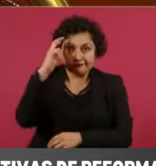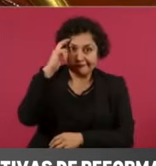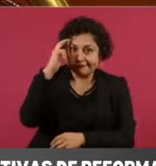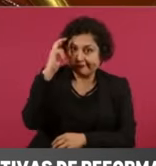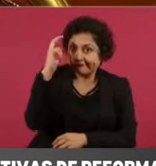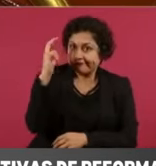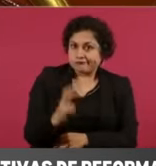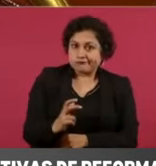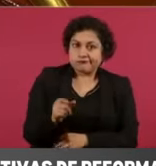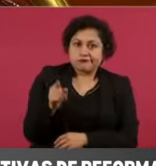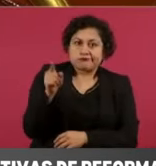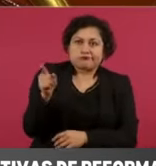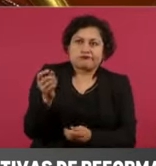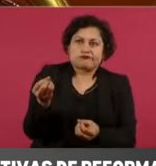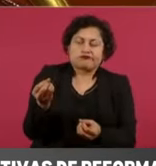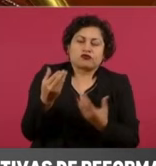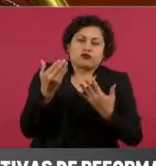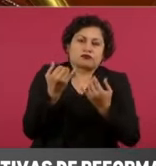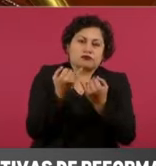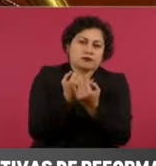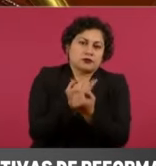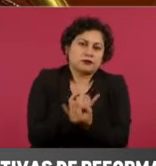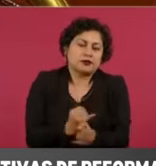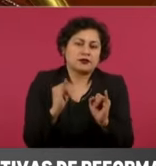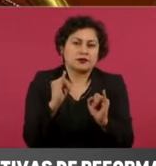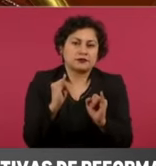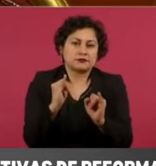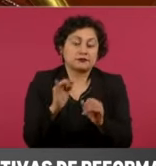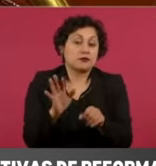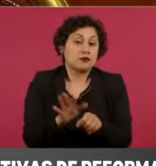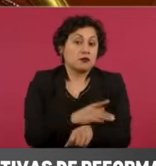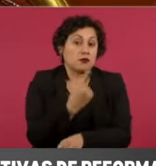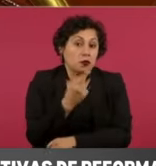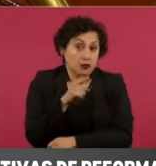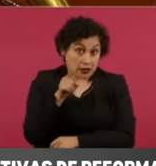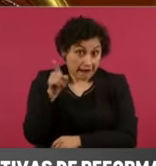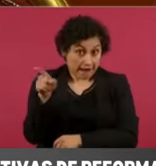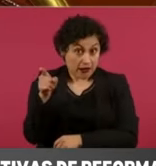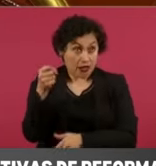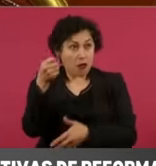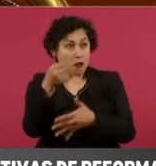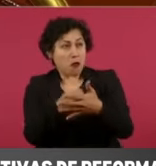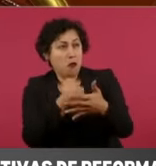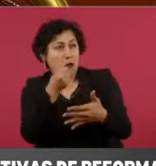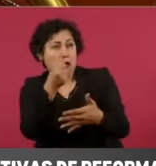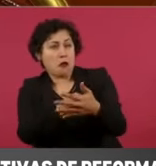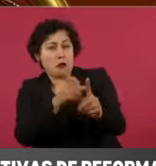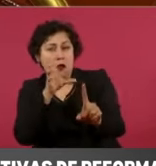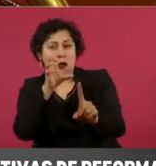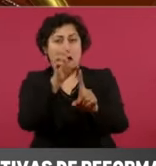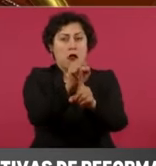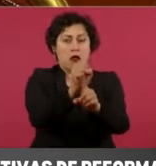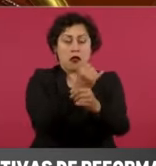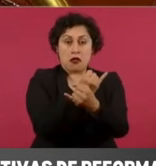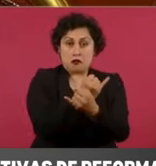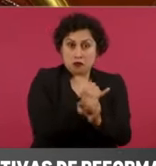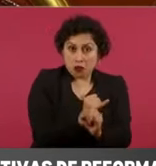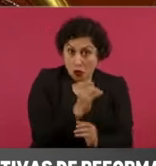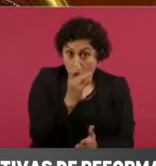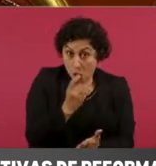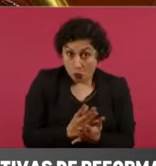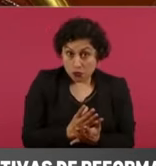Costilla, que no solo luchó por la independencia, sino también, y con